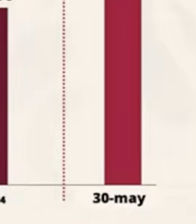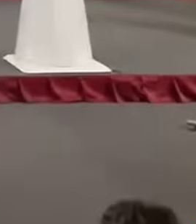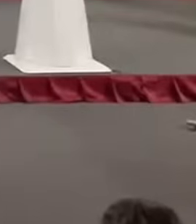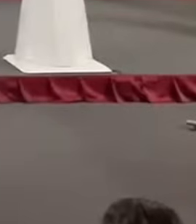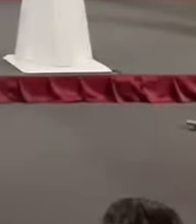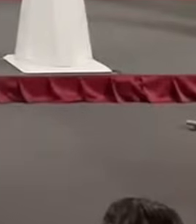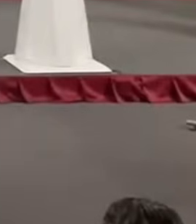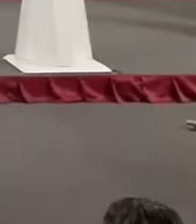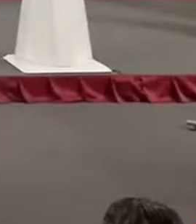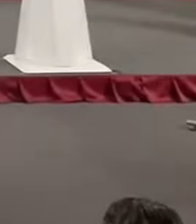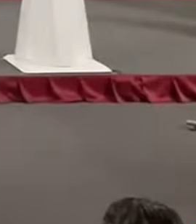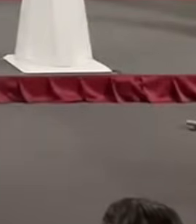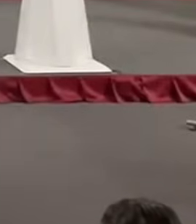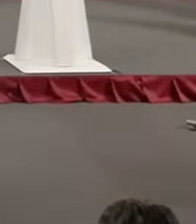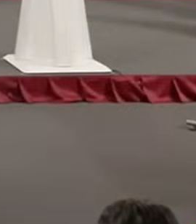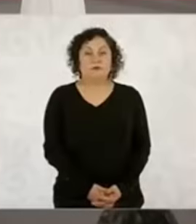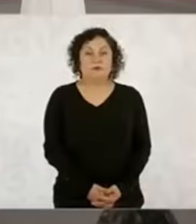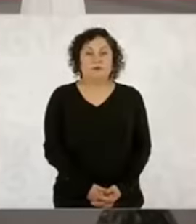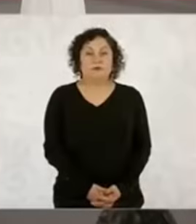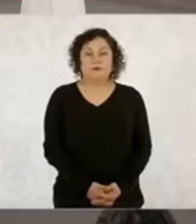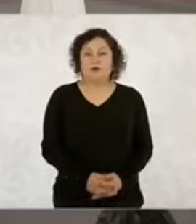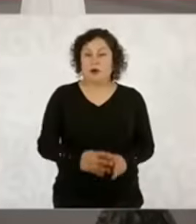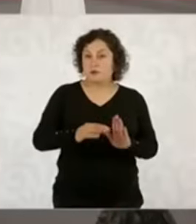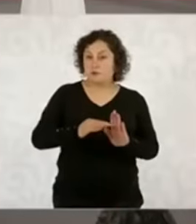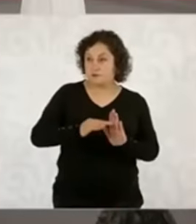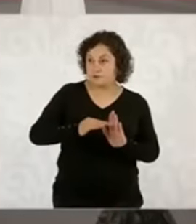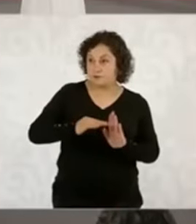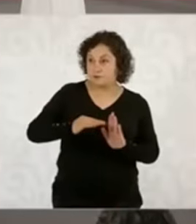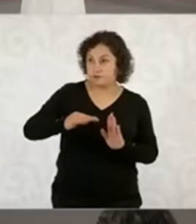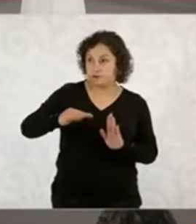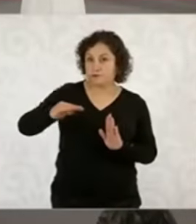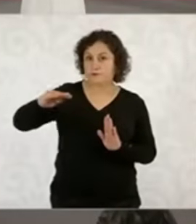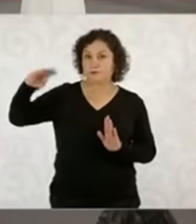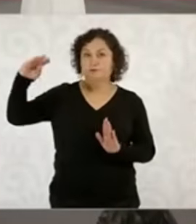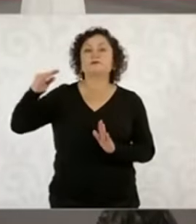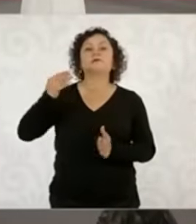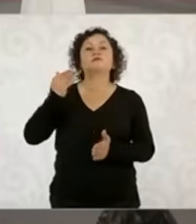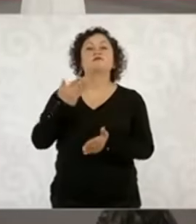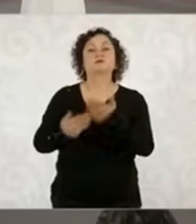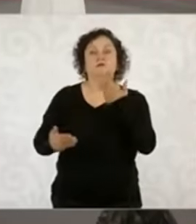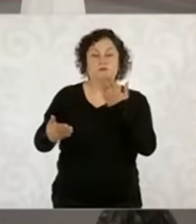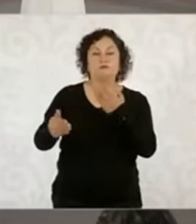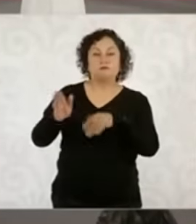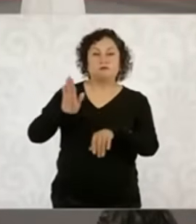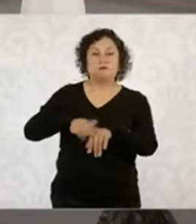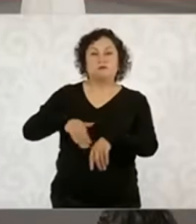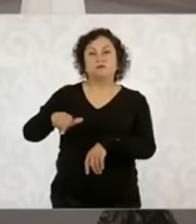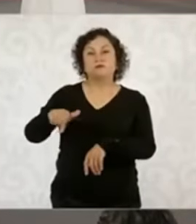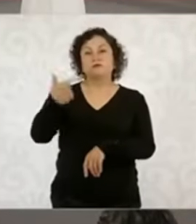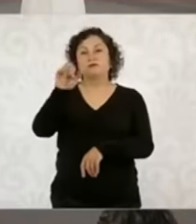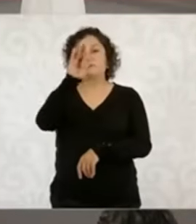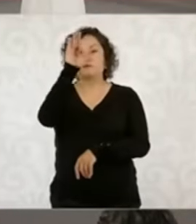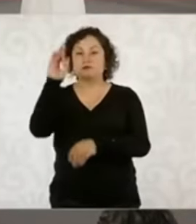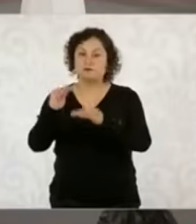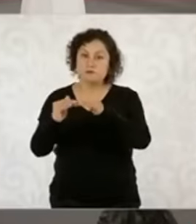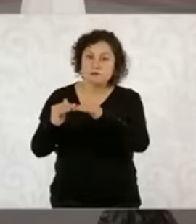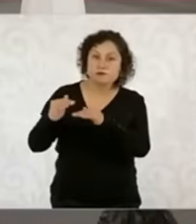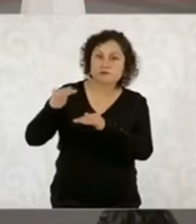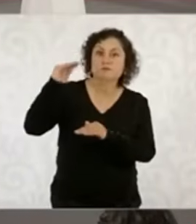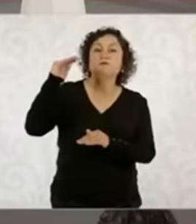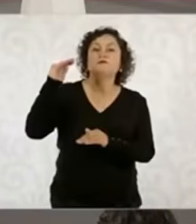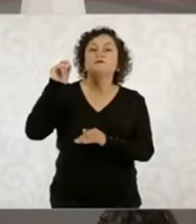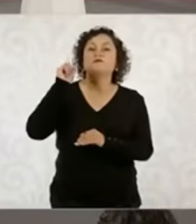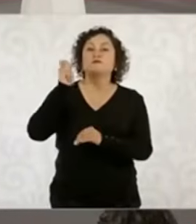siguiendo esta política de incremento salarial, este año fue 12%, bueno, también aplica. Y nosotros